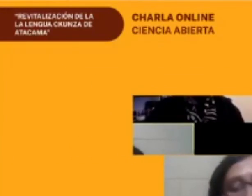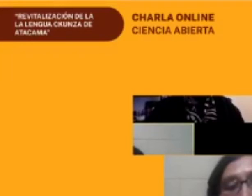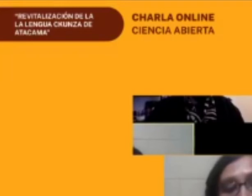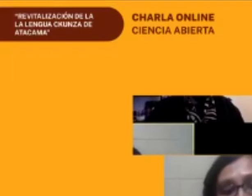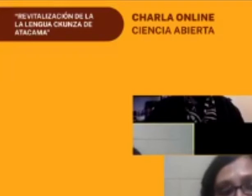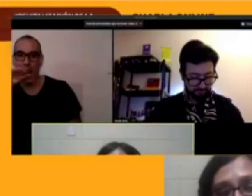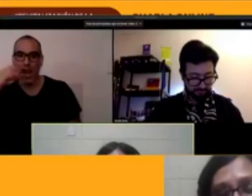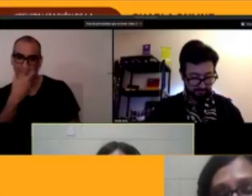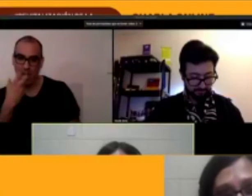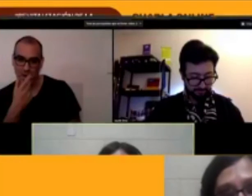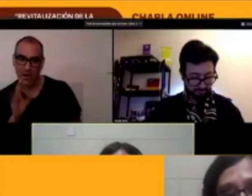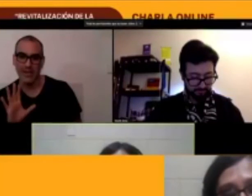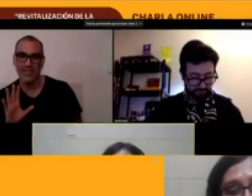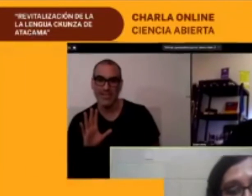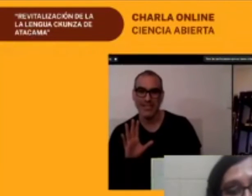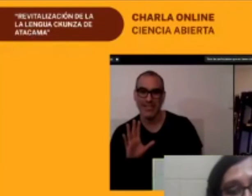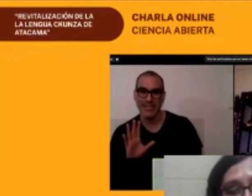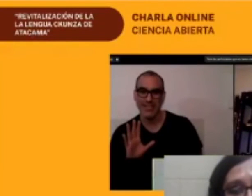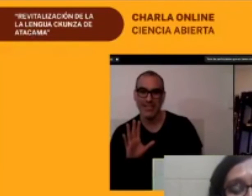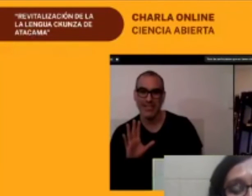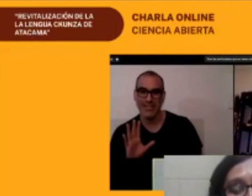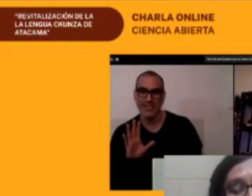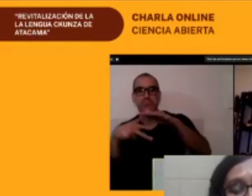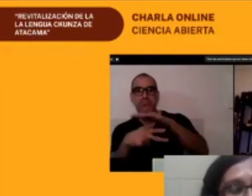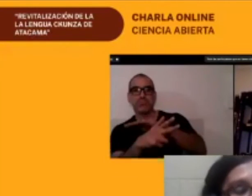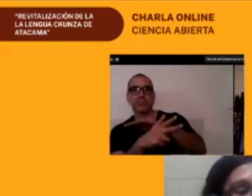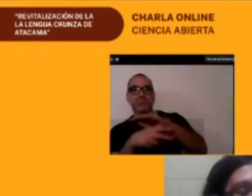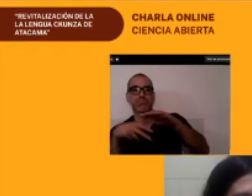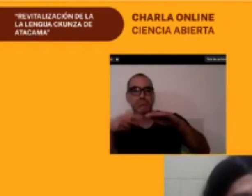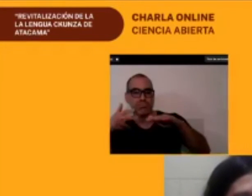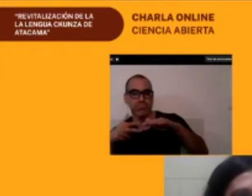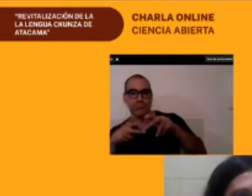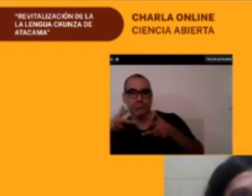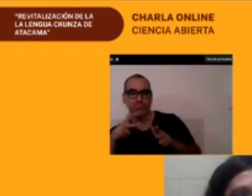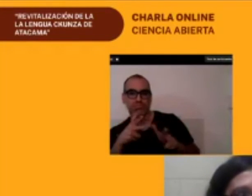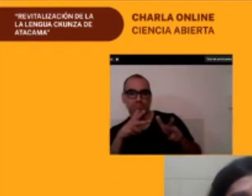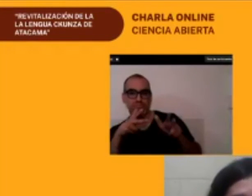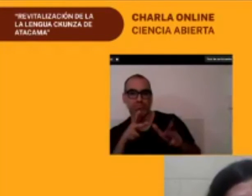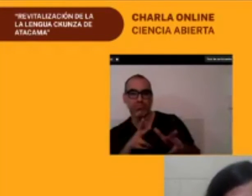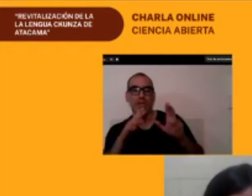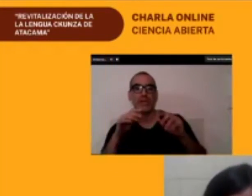influencia de su contexto y ahí tenemos la palabra Chas Nantor